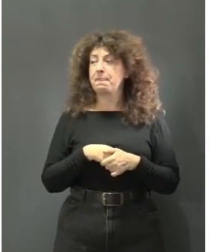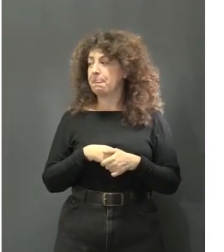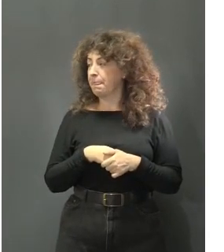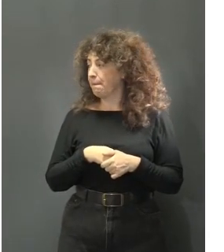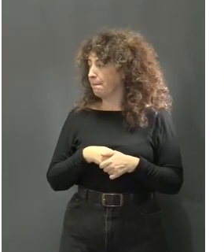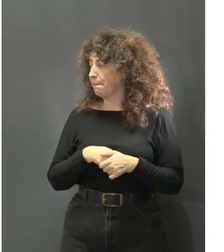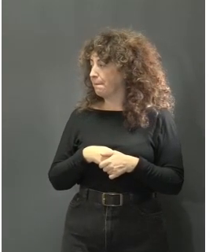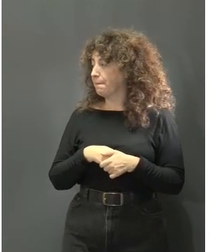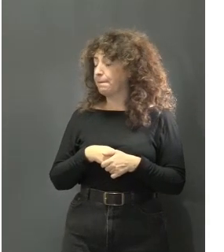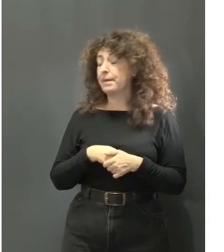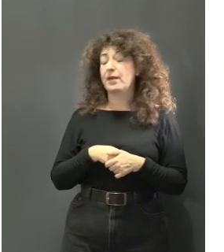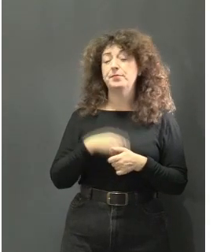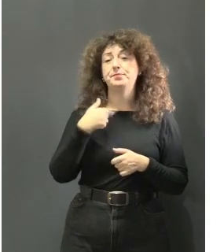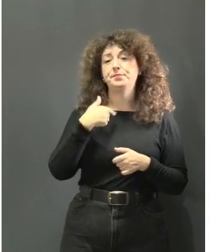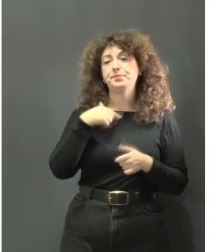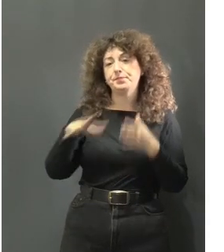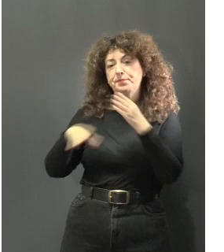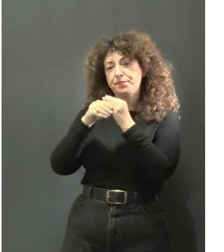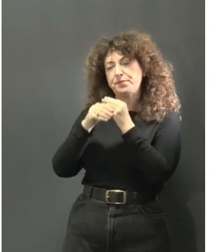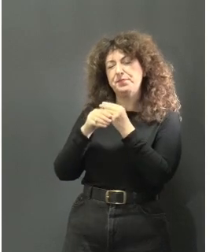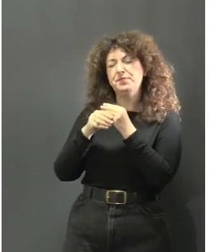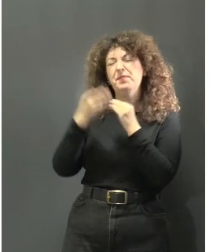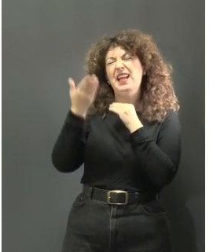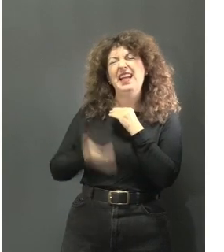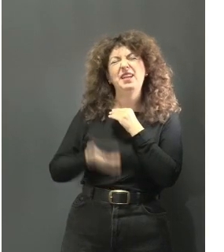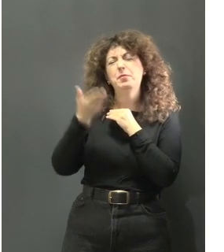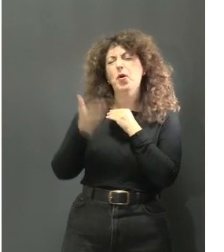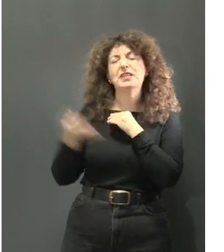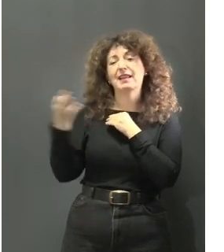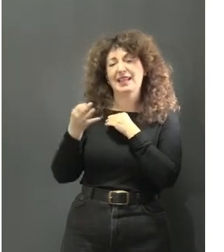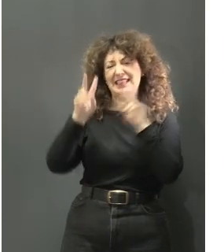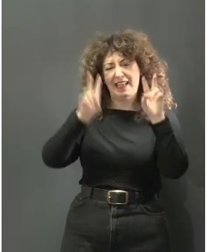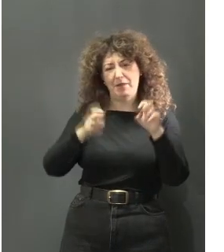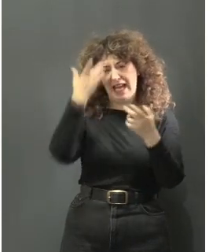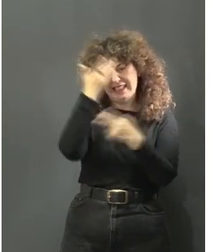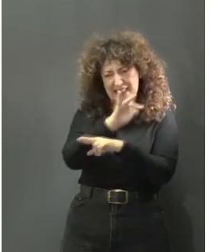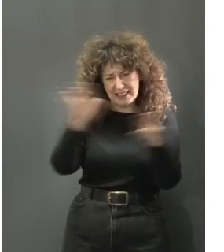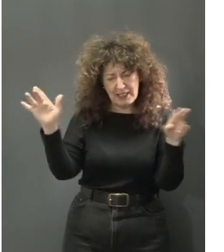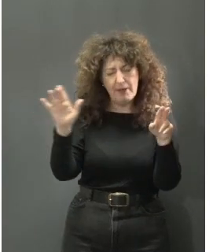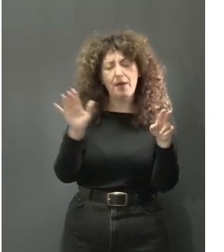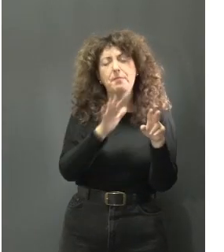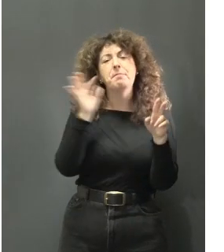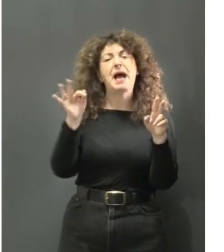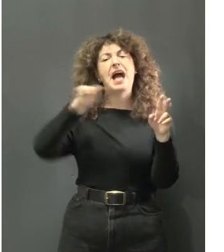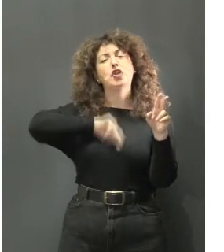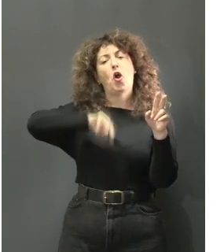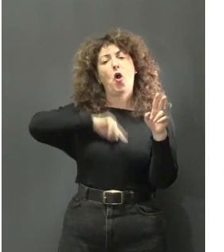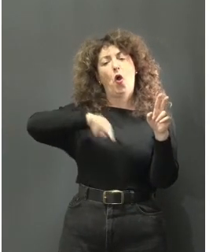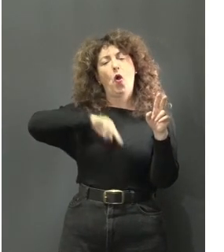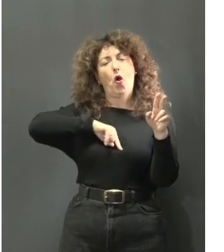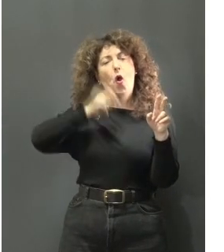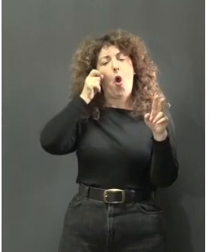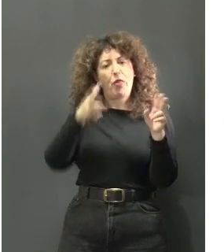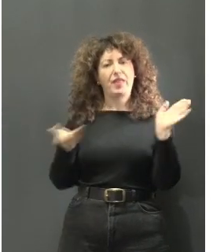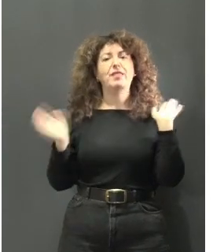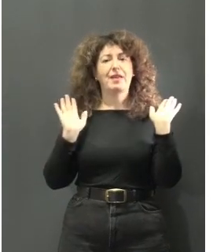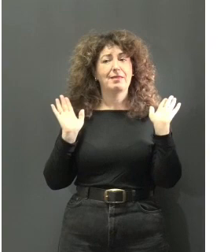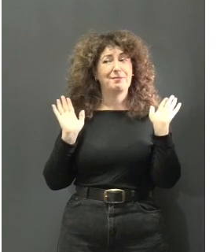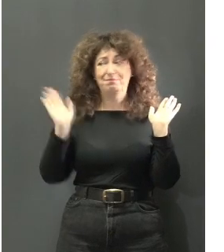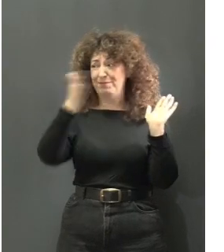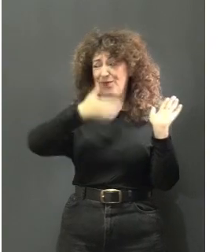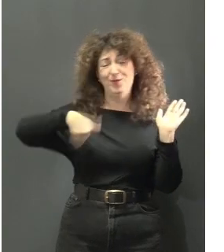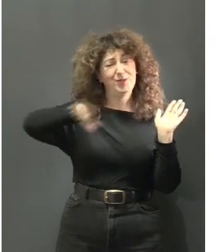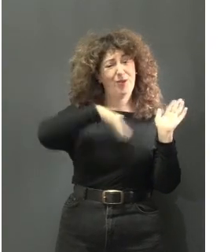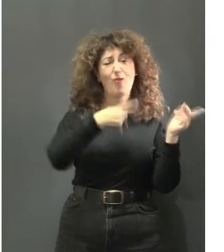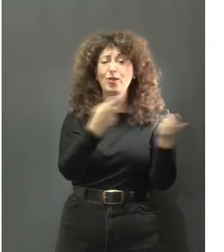Quiero comentar la importancia de esa sensibilización, ¿no? Y esa concienciación que la necesitamos todos, o sea, también en